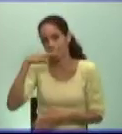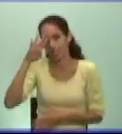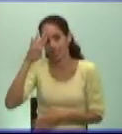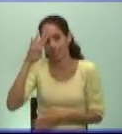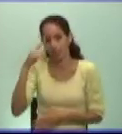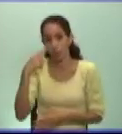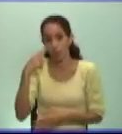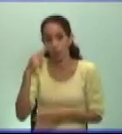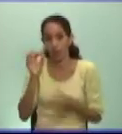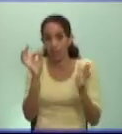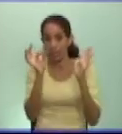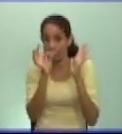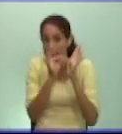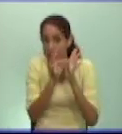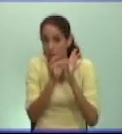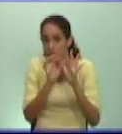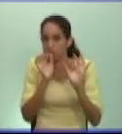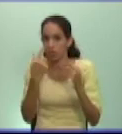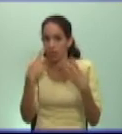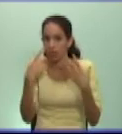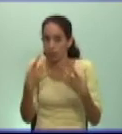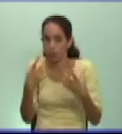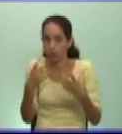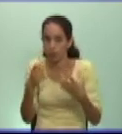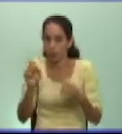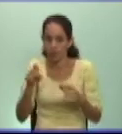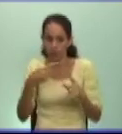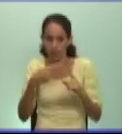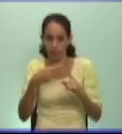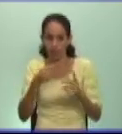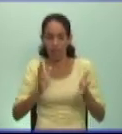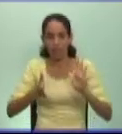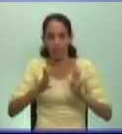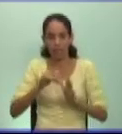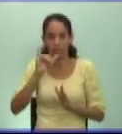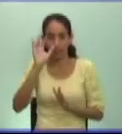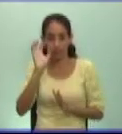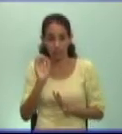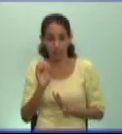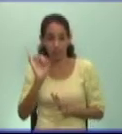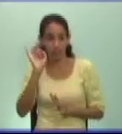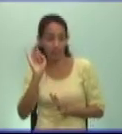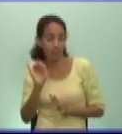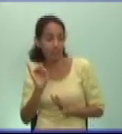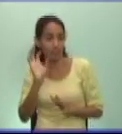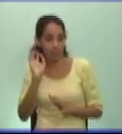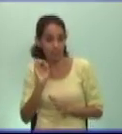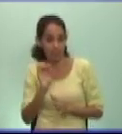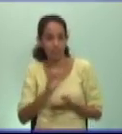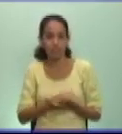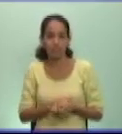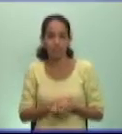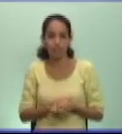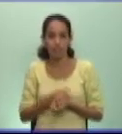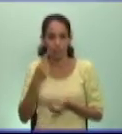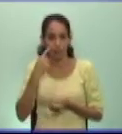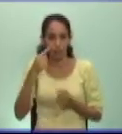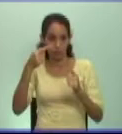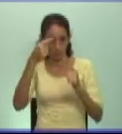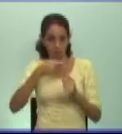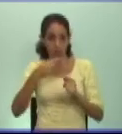tienen que tener en cuenta. En la década del 70 y el 80, países que tienen un auge revolucionario.